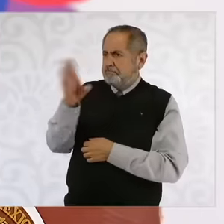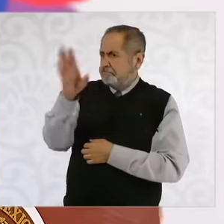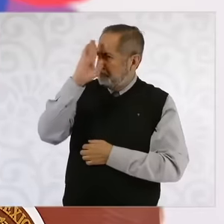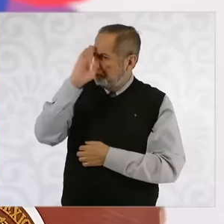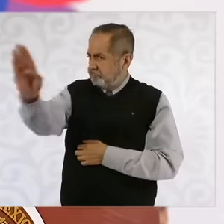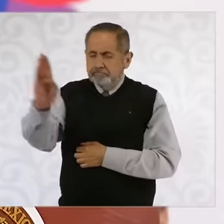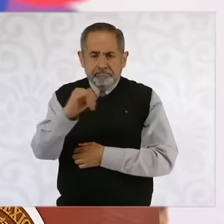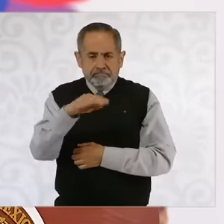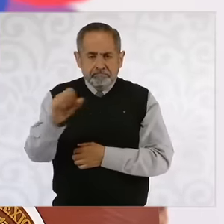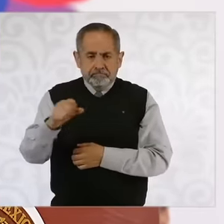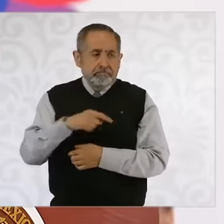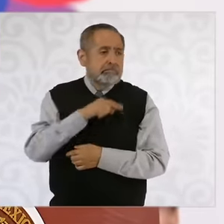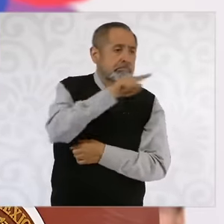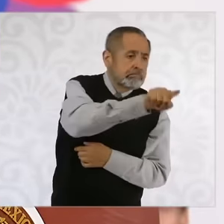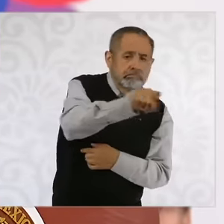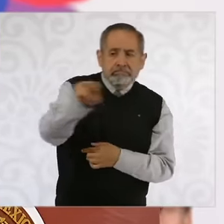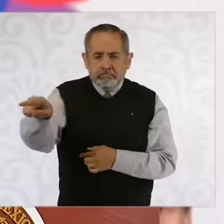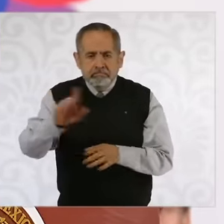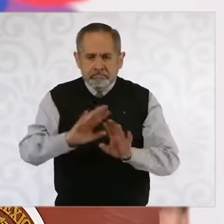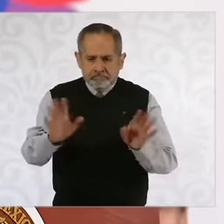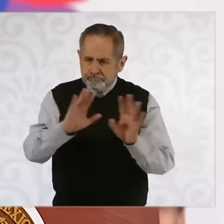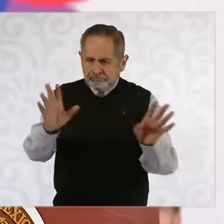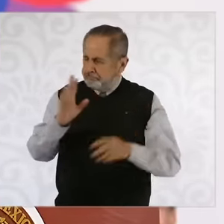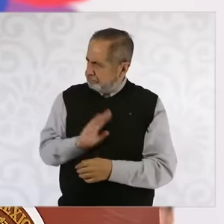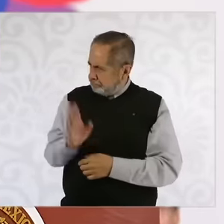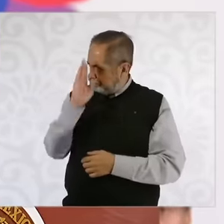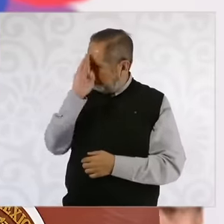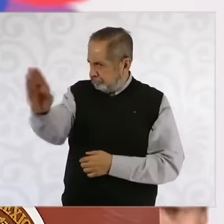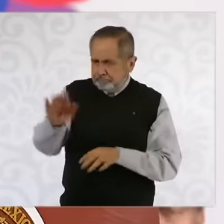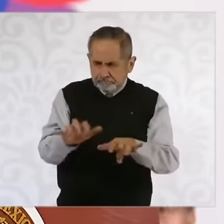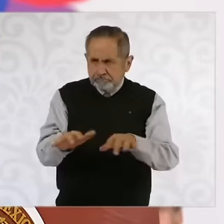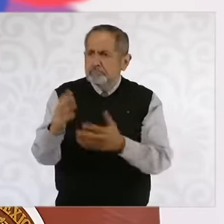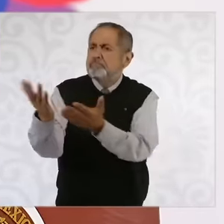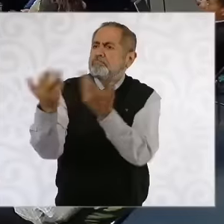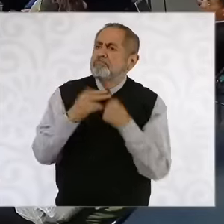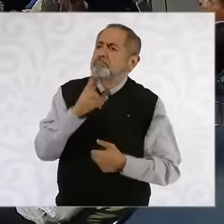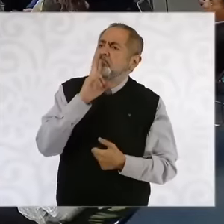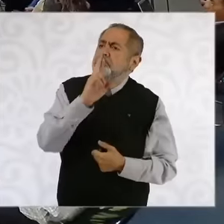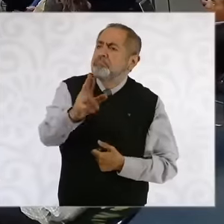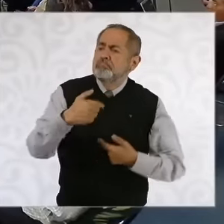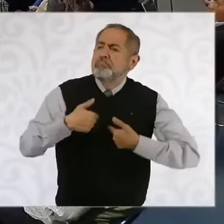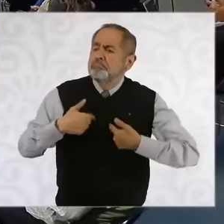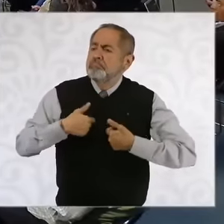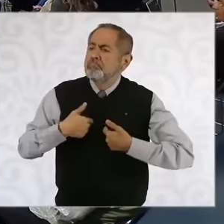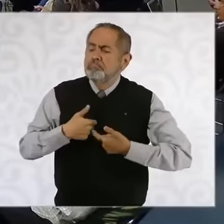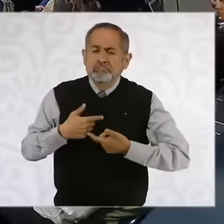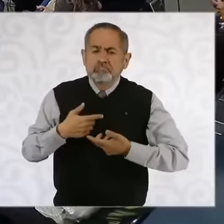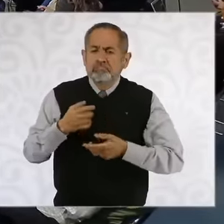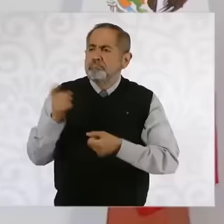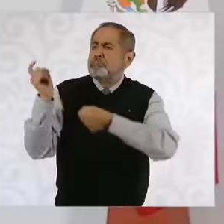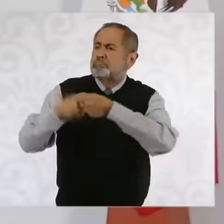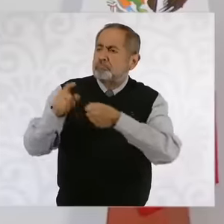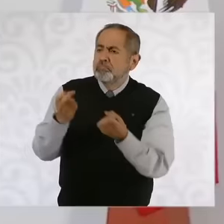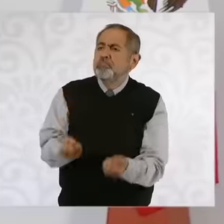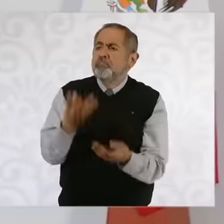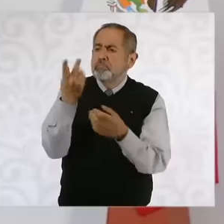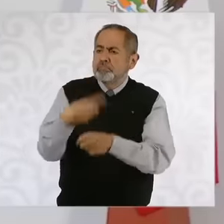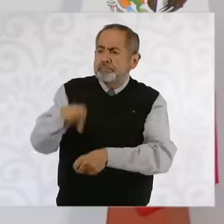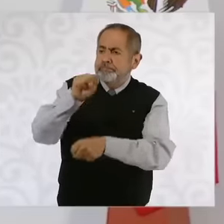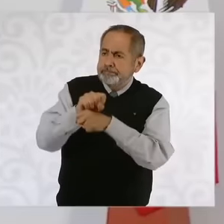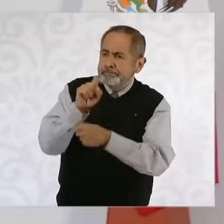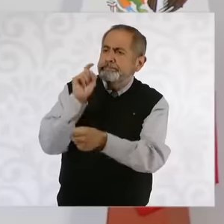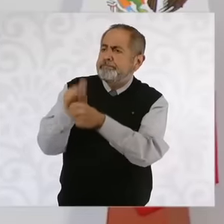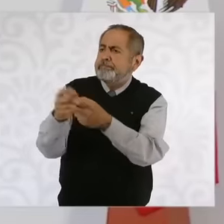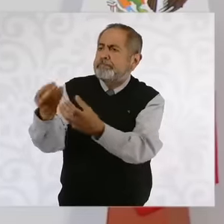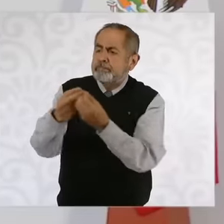electrónica, sin mediar ningún otro trámite, un reporte mensual sobre sus semanas cotizadas,